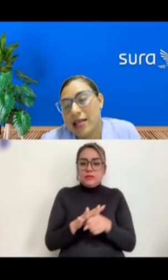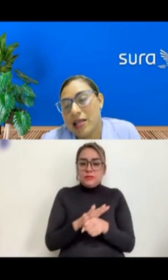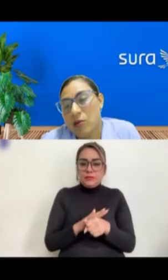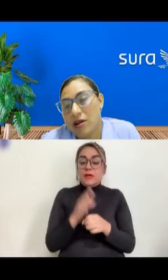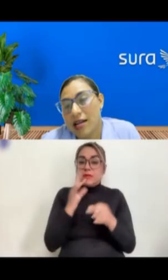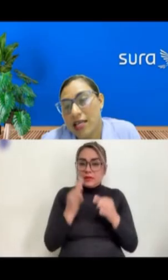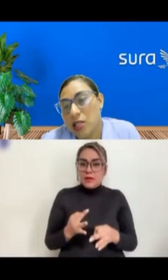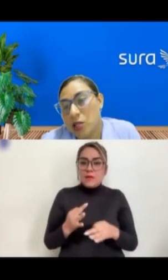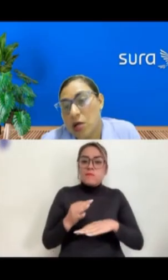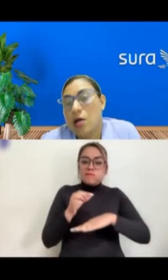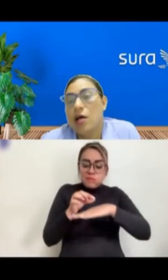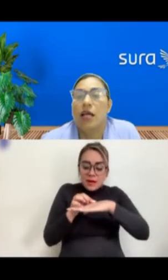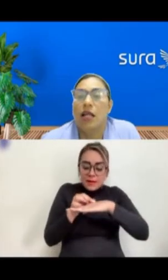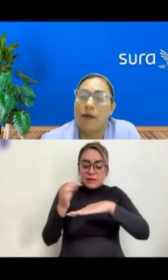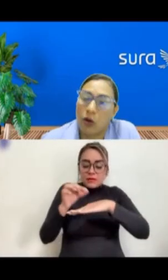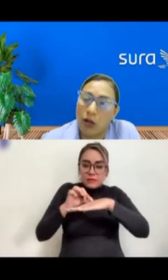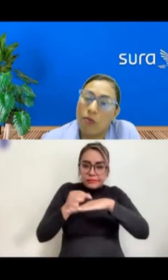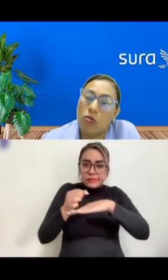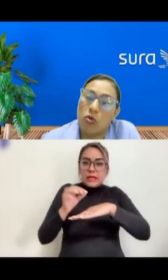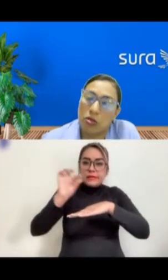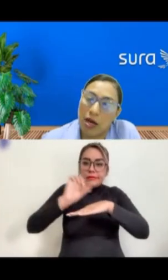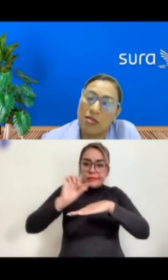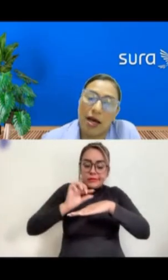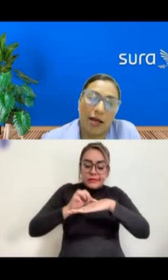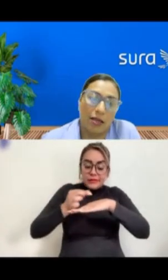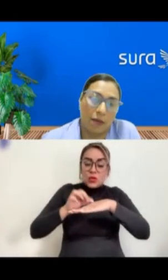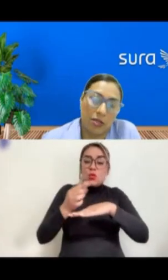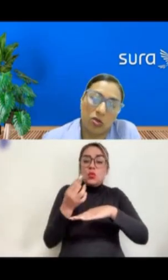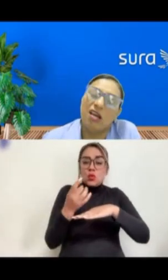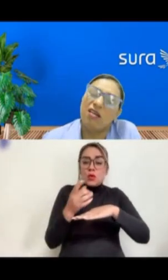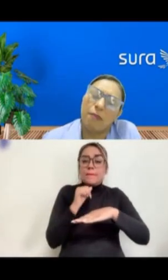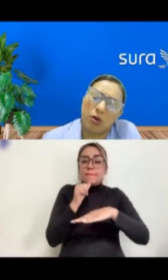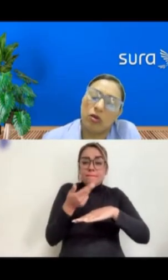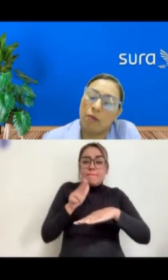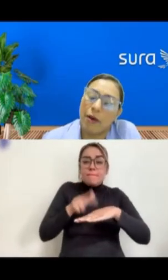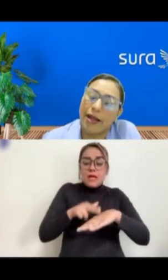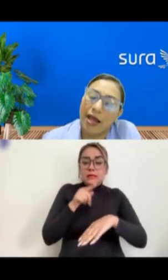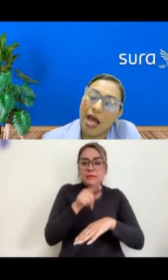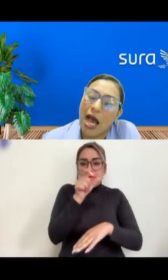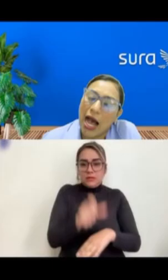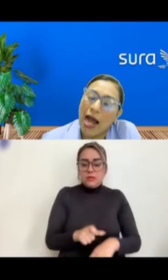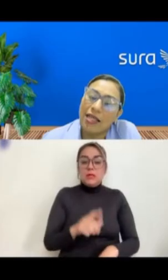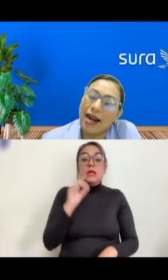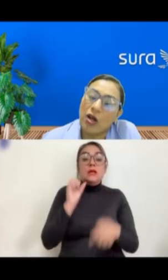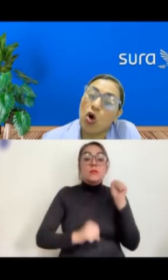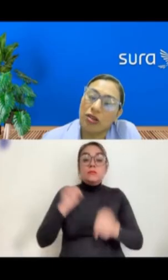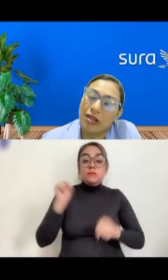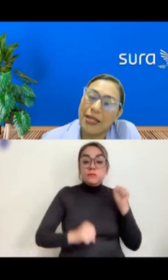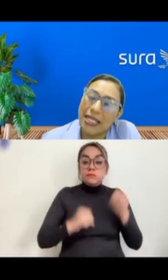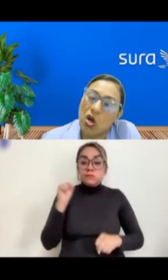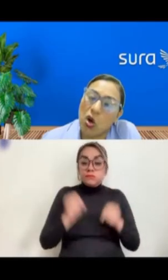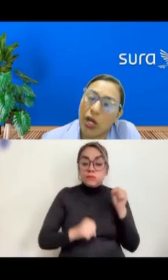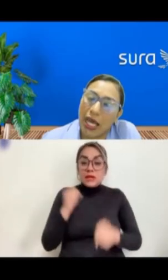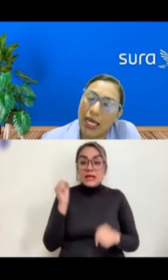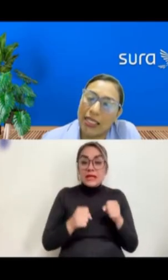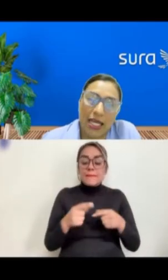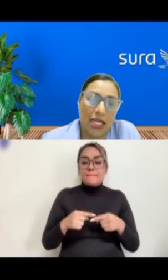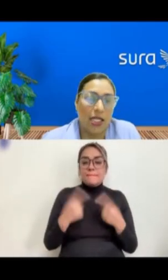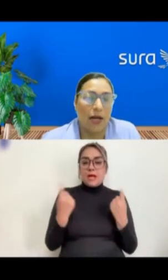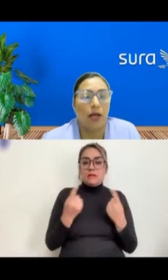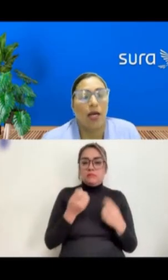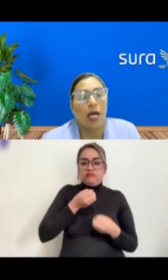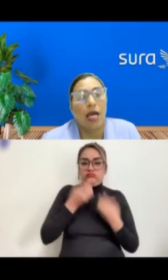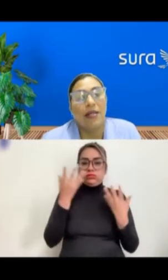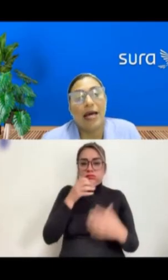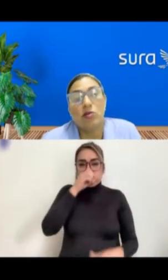hay que sacar granito por granito y le va a doler mucho más a esta persona. Y de pronto nos vaya a generar contaminación en